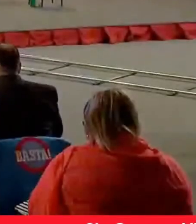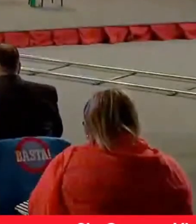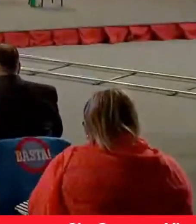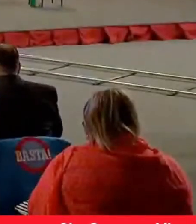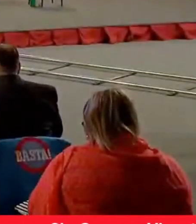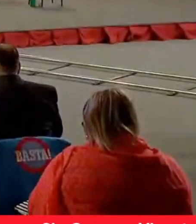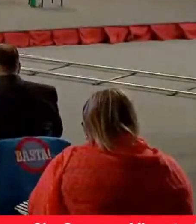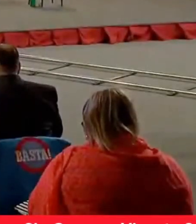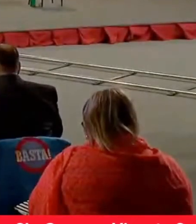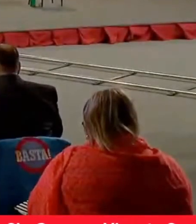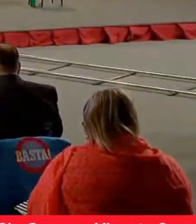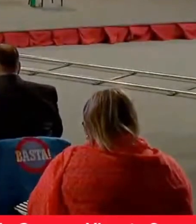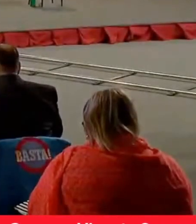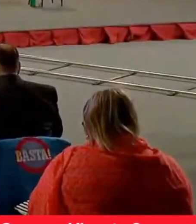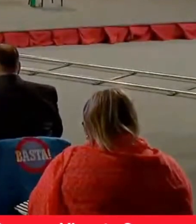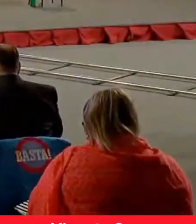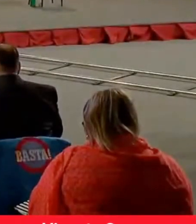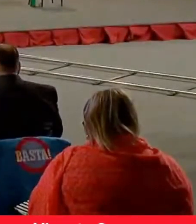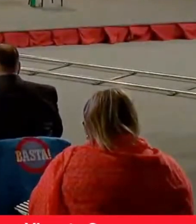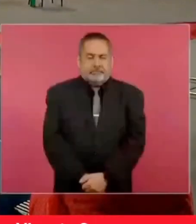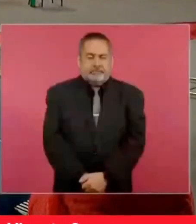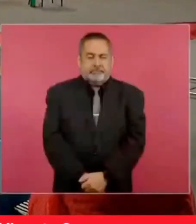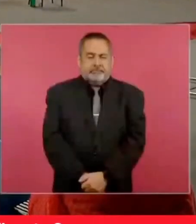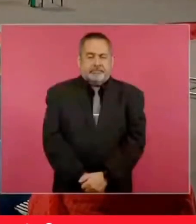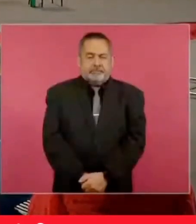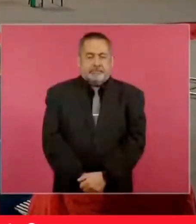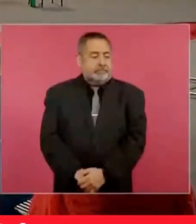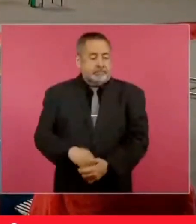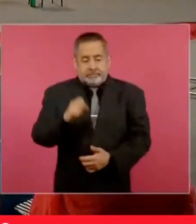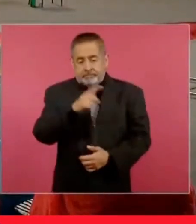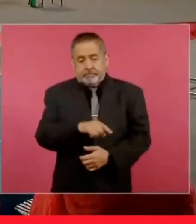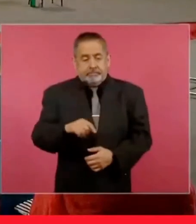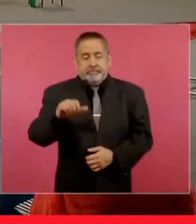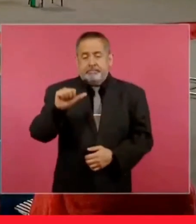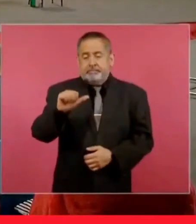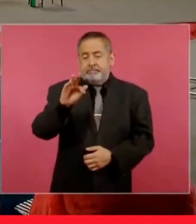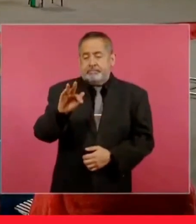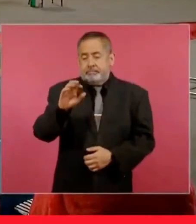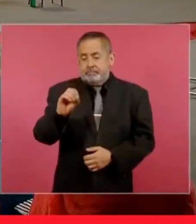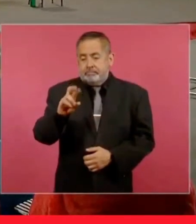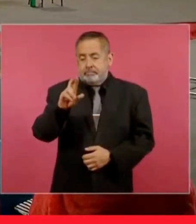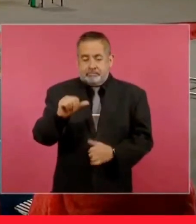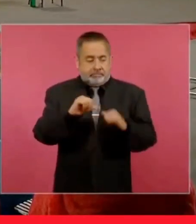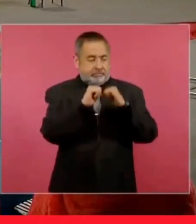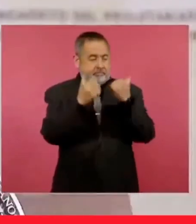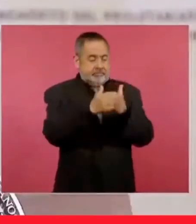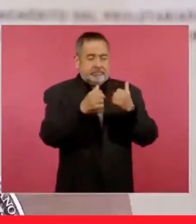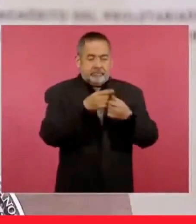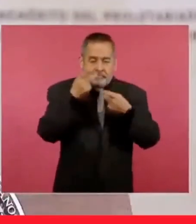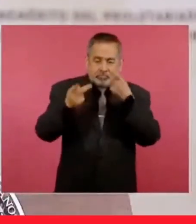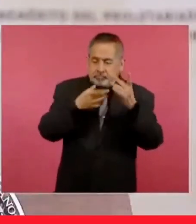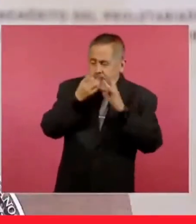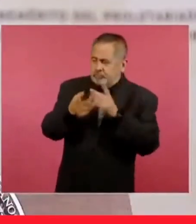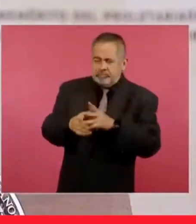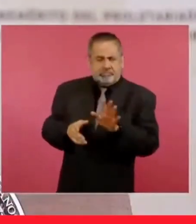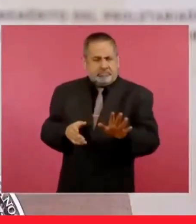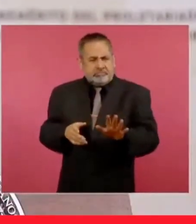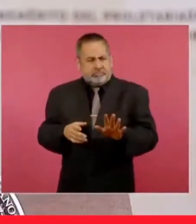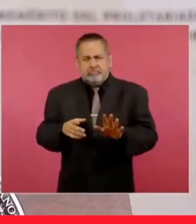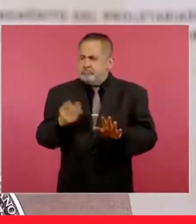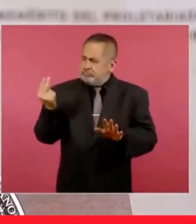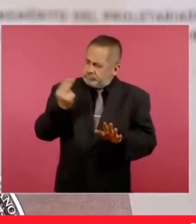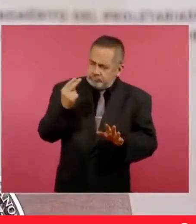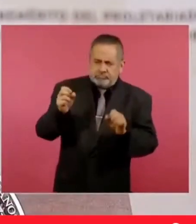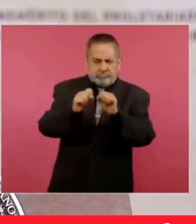la Asociación Mexicana de Administradoras de Fondos para el Retiro, que reúne a las AFORES, se manifestó por un sistema de ahorro para el